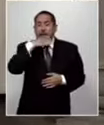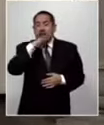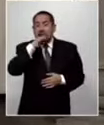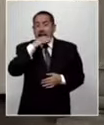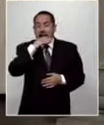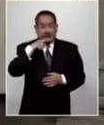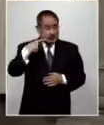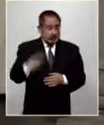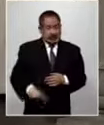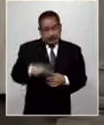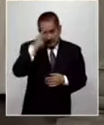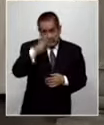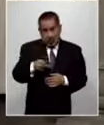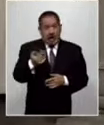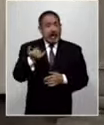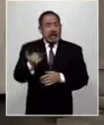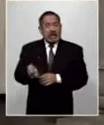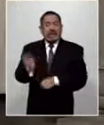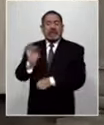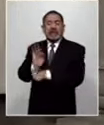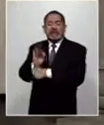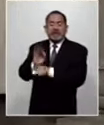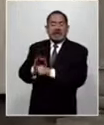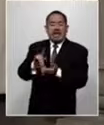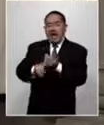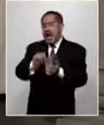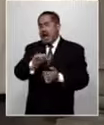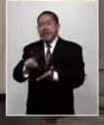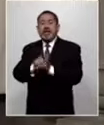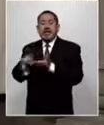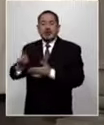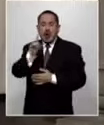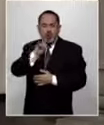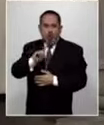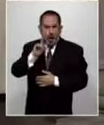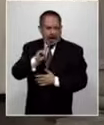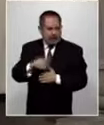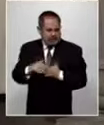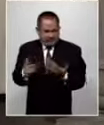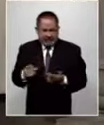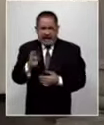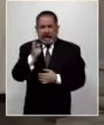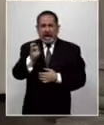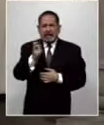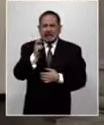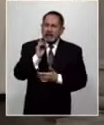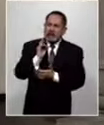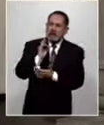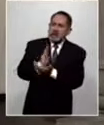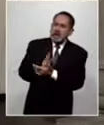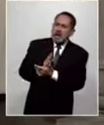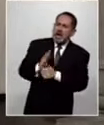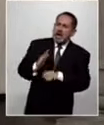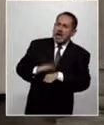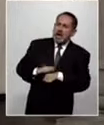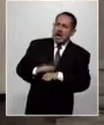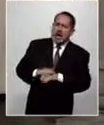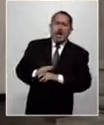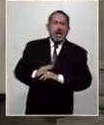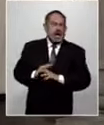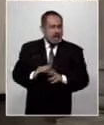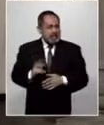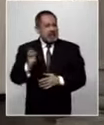y en defensa de los derechos de la mujer. Es simplemente una señal del tipo